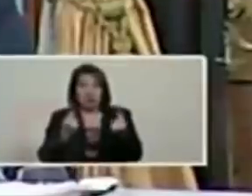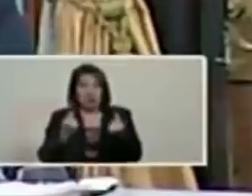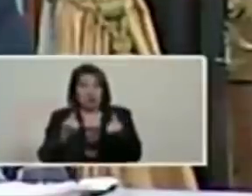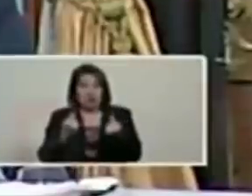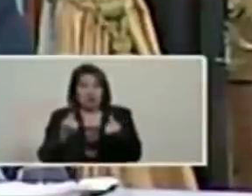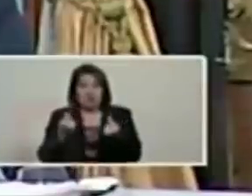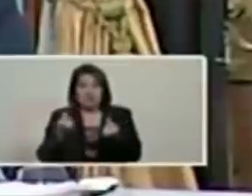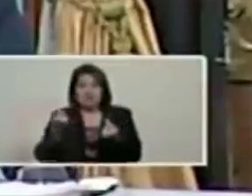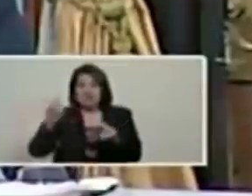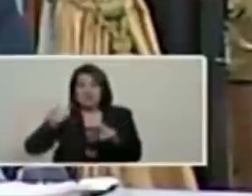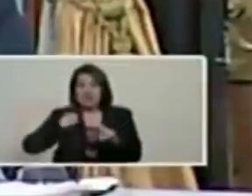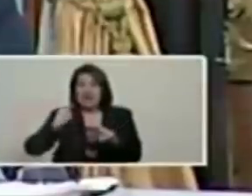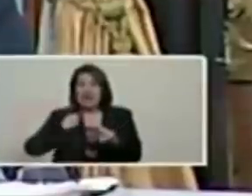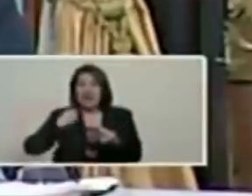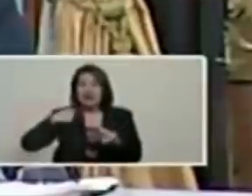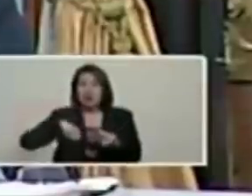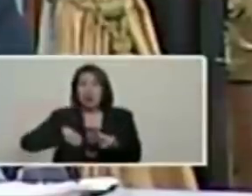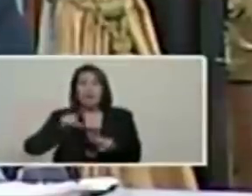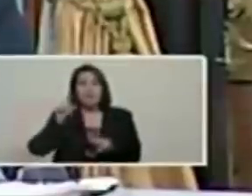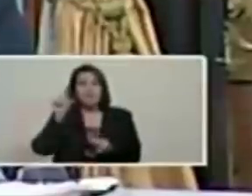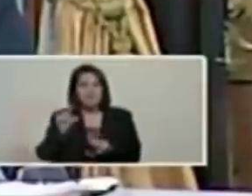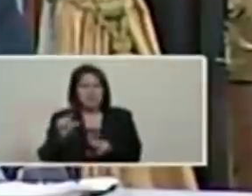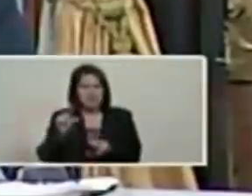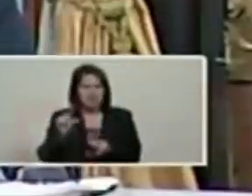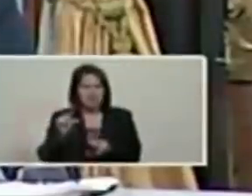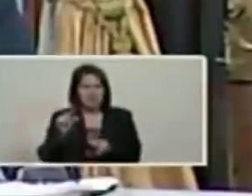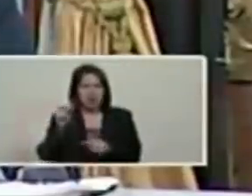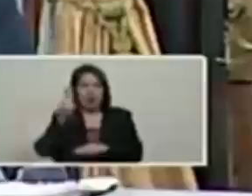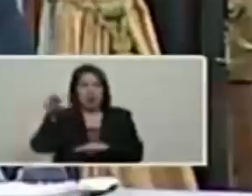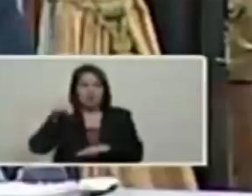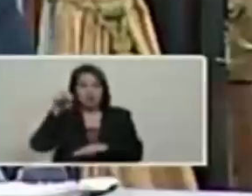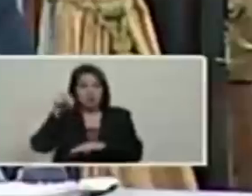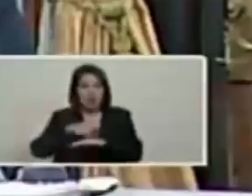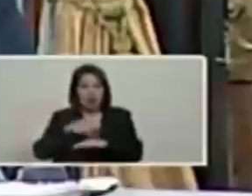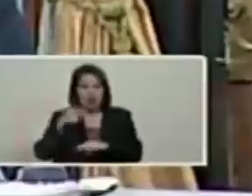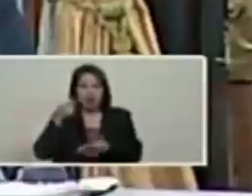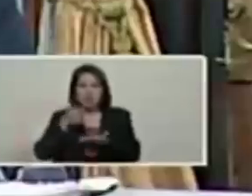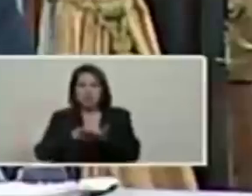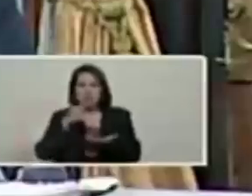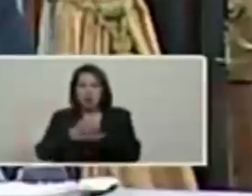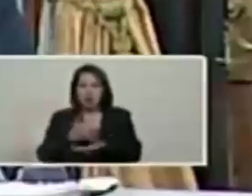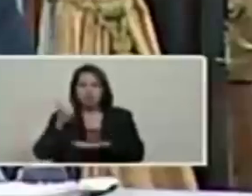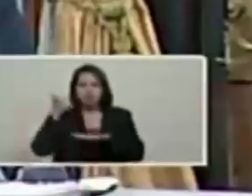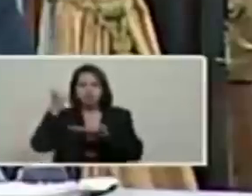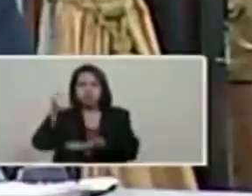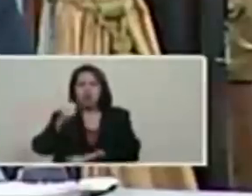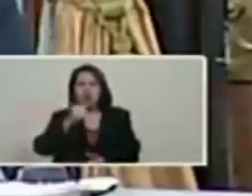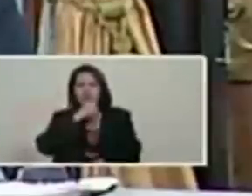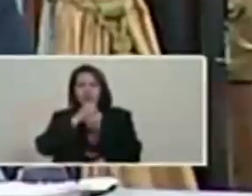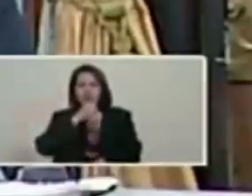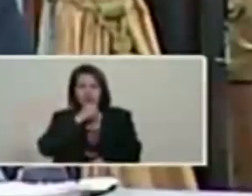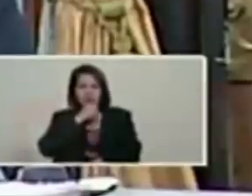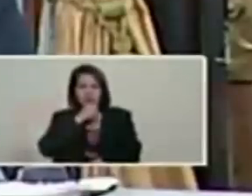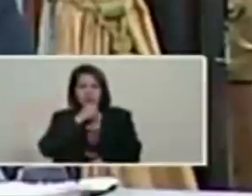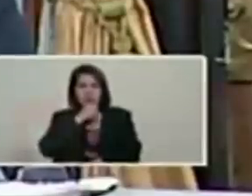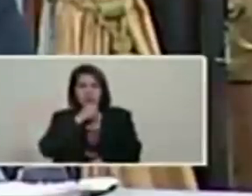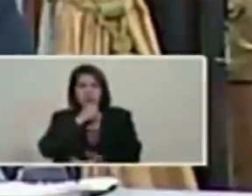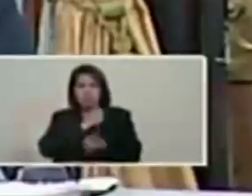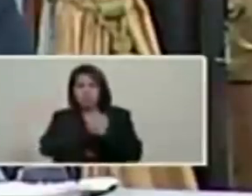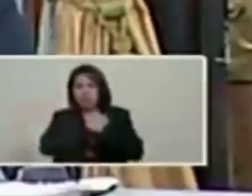nuevo decreto de exoneración de impuestos de importación, impuesto al valor agregado y determinación del régimen aduanero a